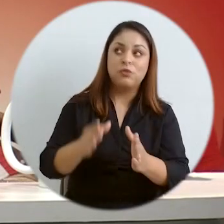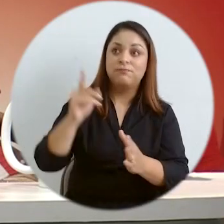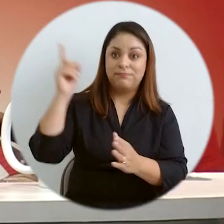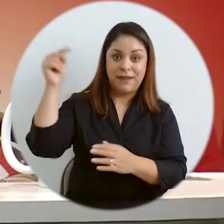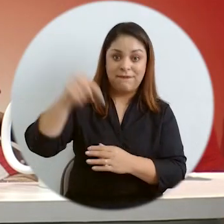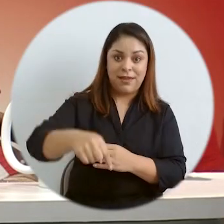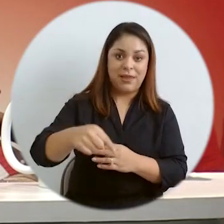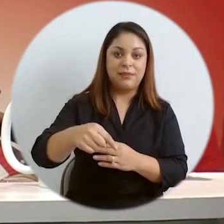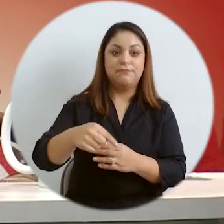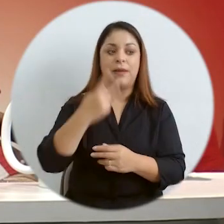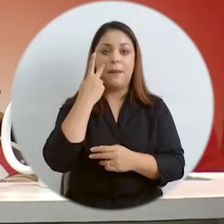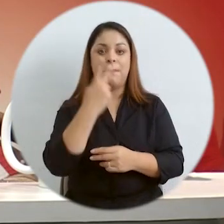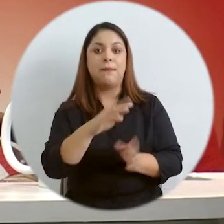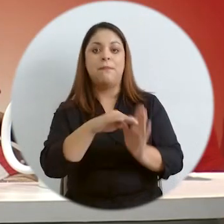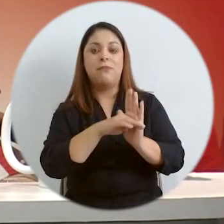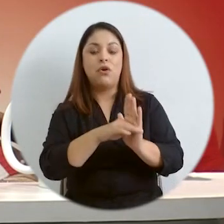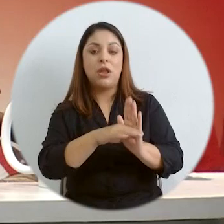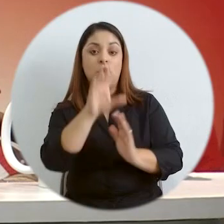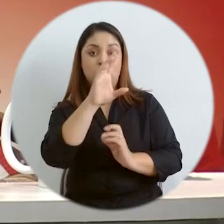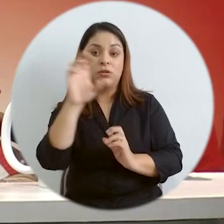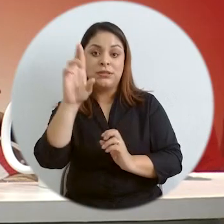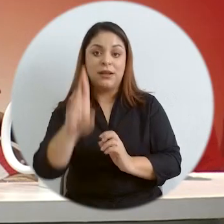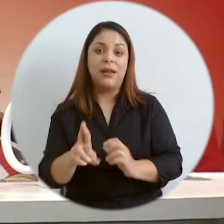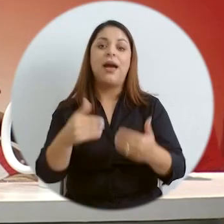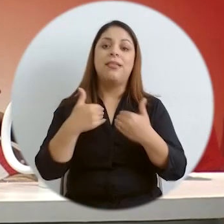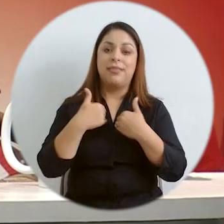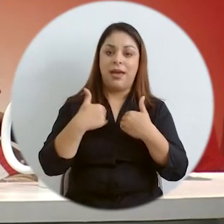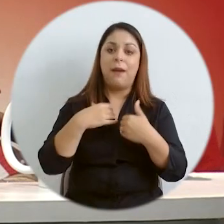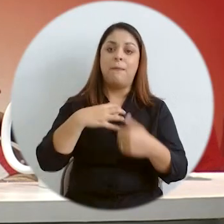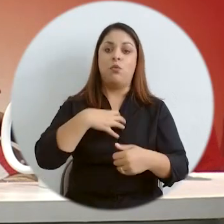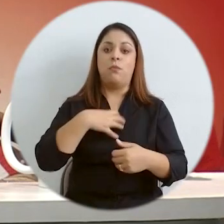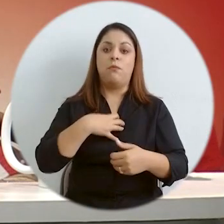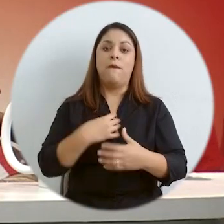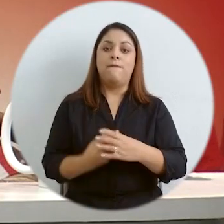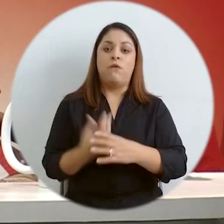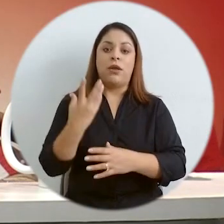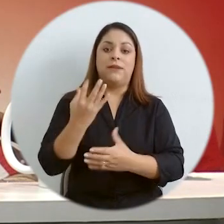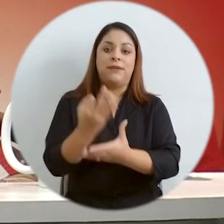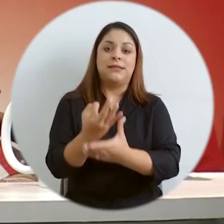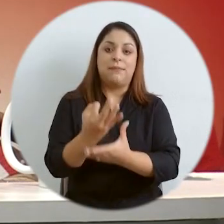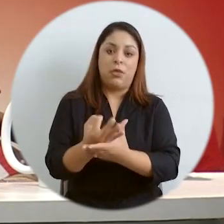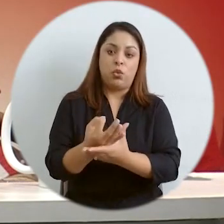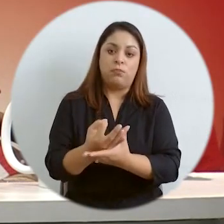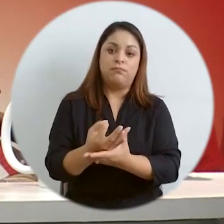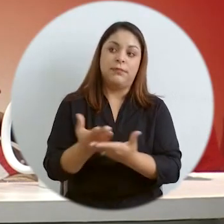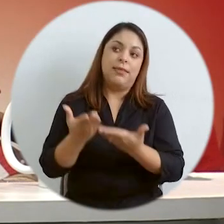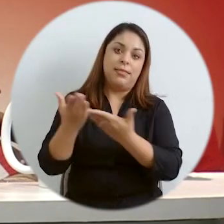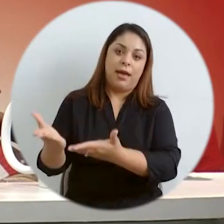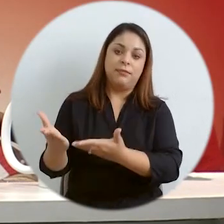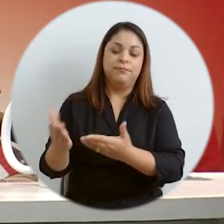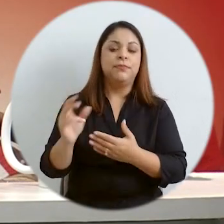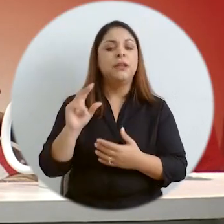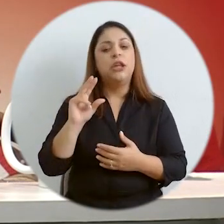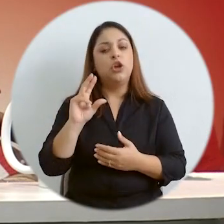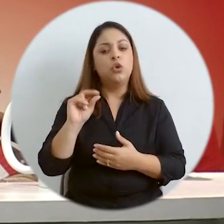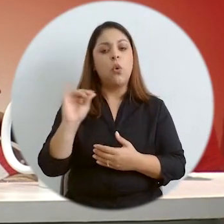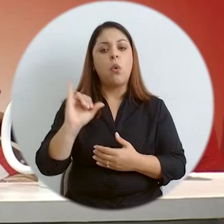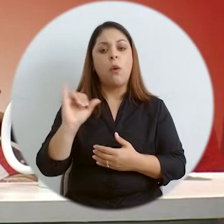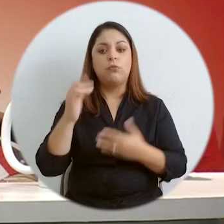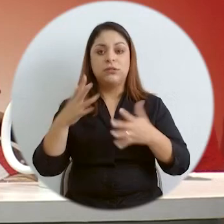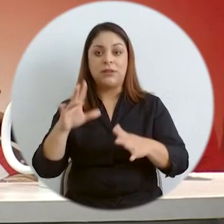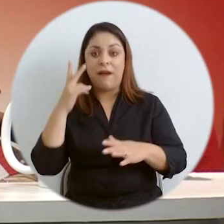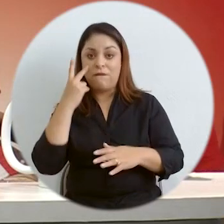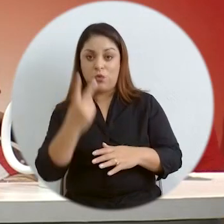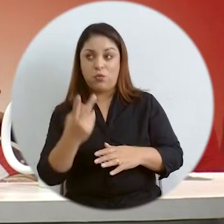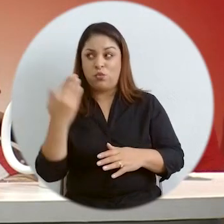modelo de Costa Rica tenga sus fuentes de financiamiento y pueda darse, y no que sea lo que hemos estado observando en